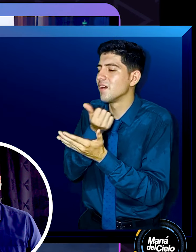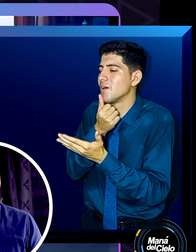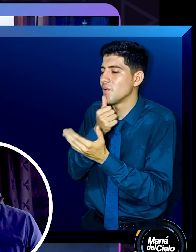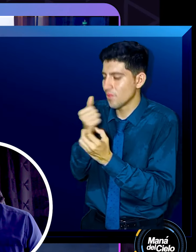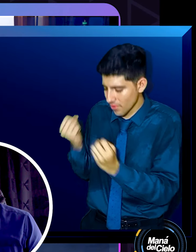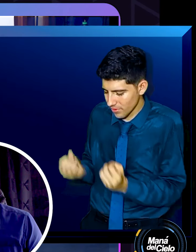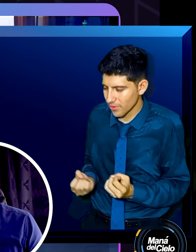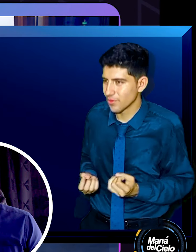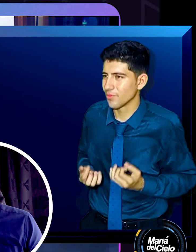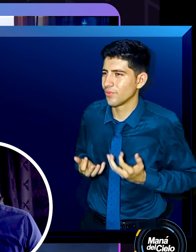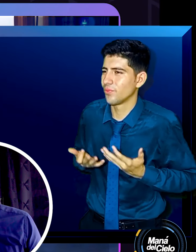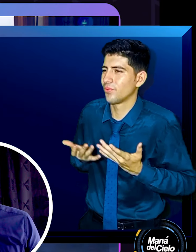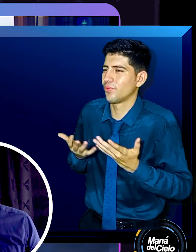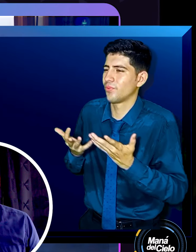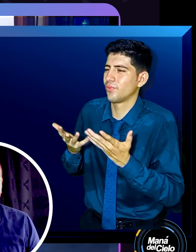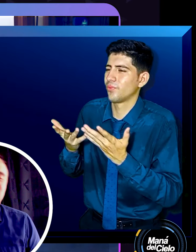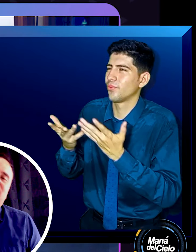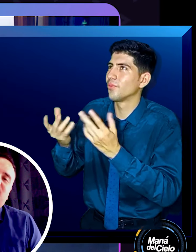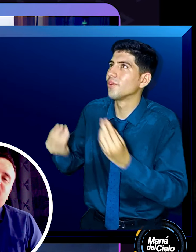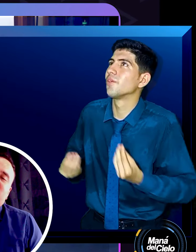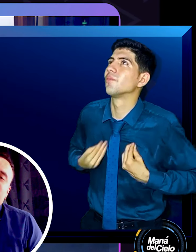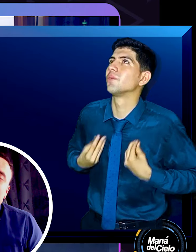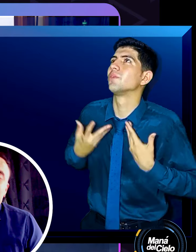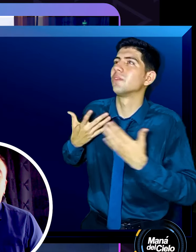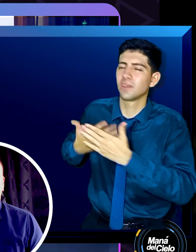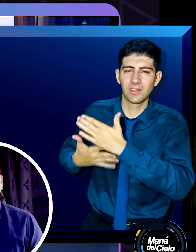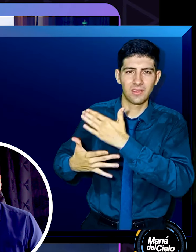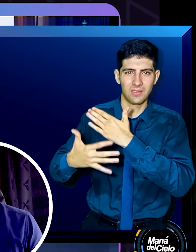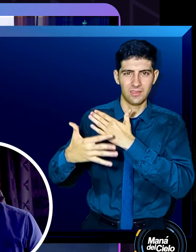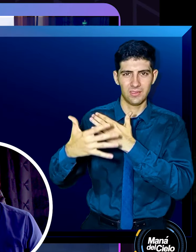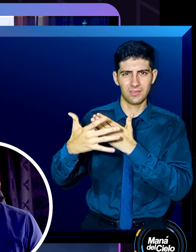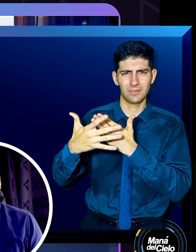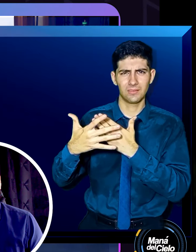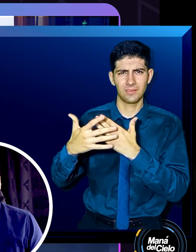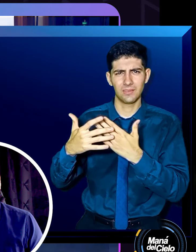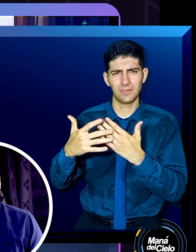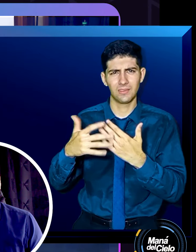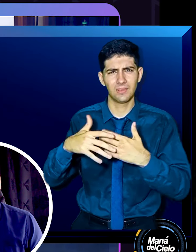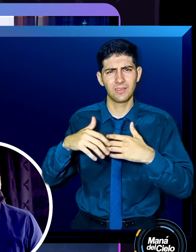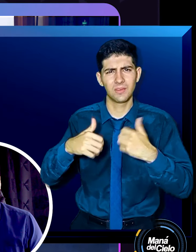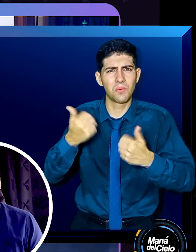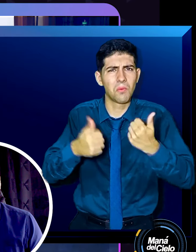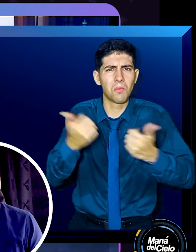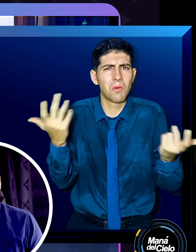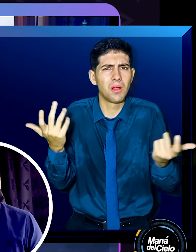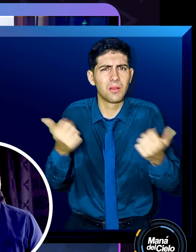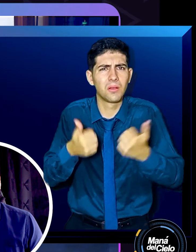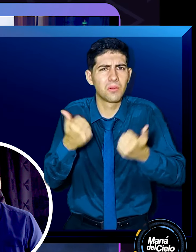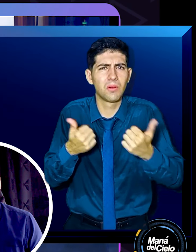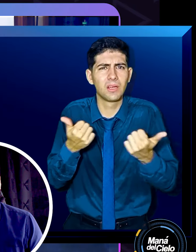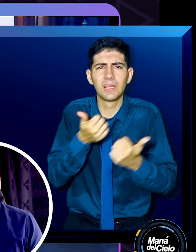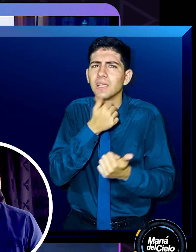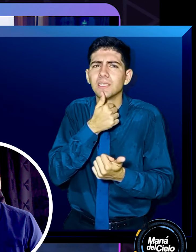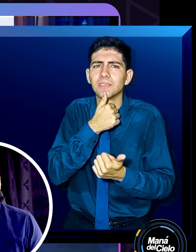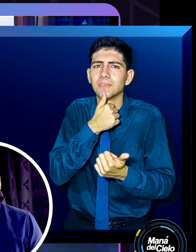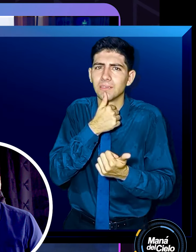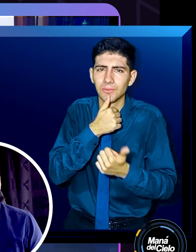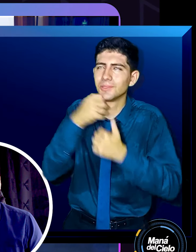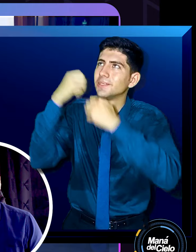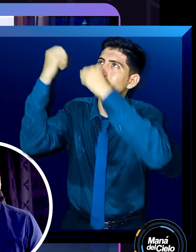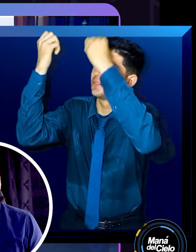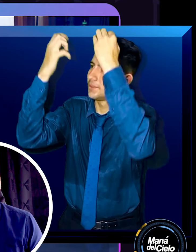eterna. Aleluya, aleluya, aleluya, aleluya, aleluya,